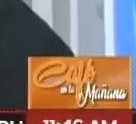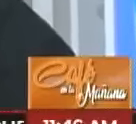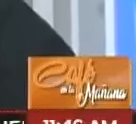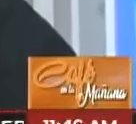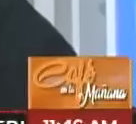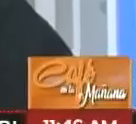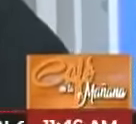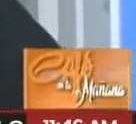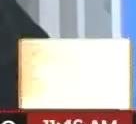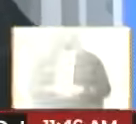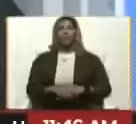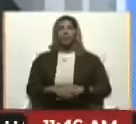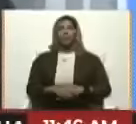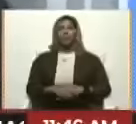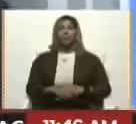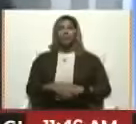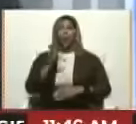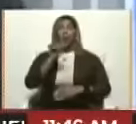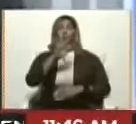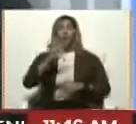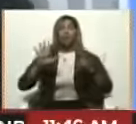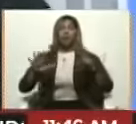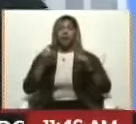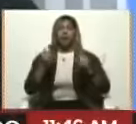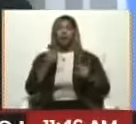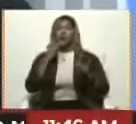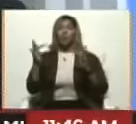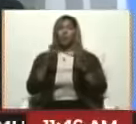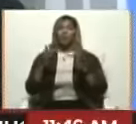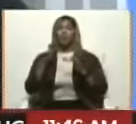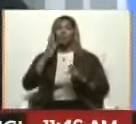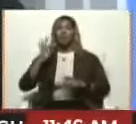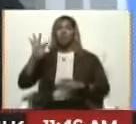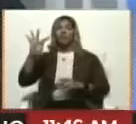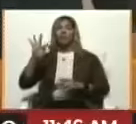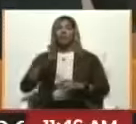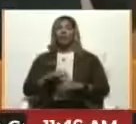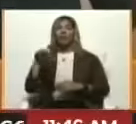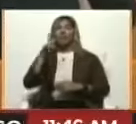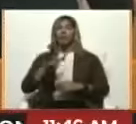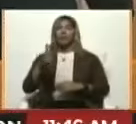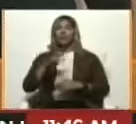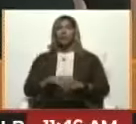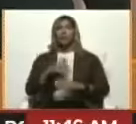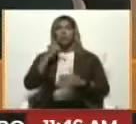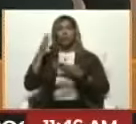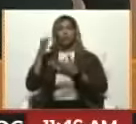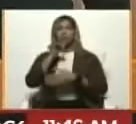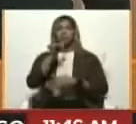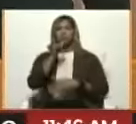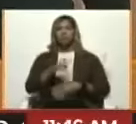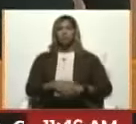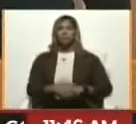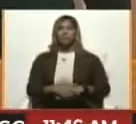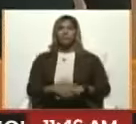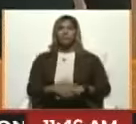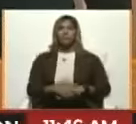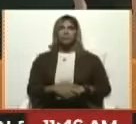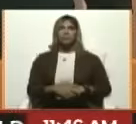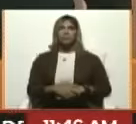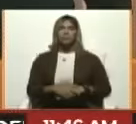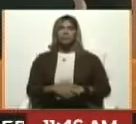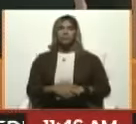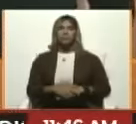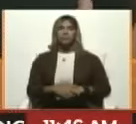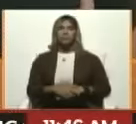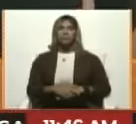esta hora, 11:46 minutos de la mañana, nos trasladamos de inmediato a la Fiscalía General de la República. Allí se genera información en vivo y directo con Baker Díaz.